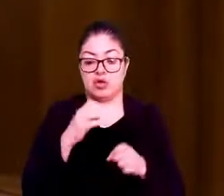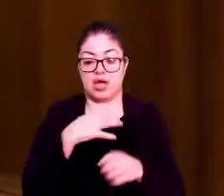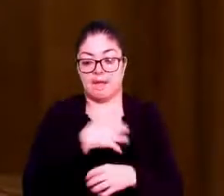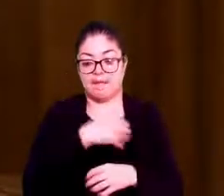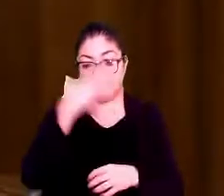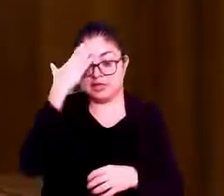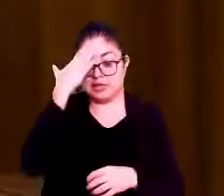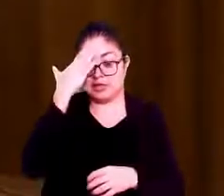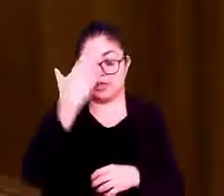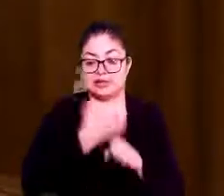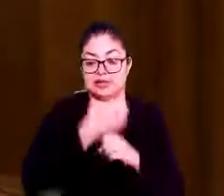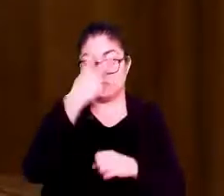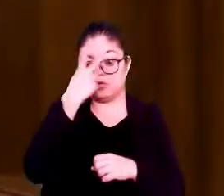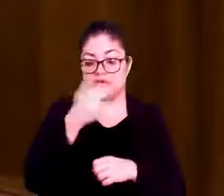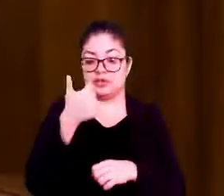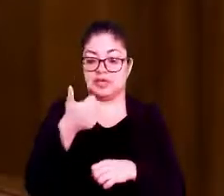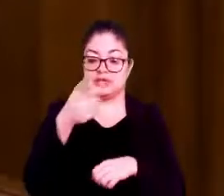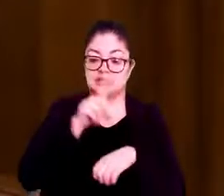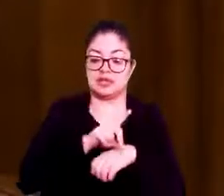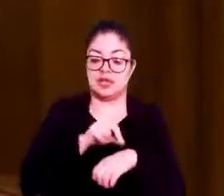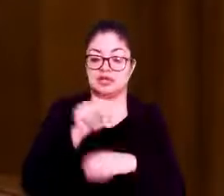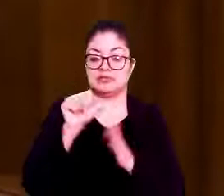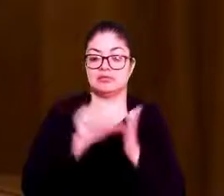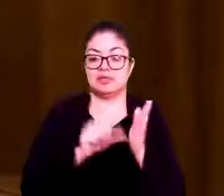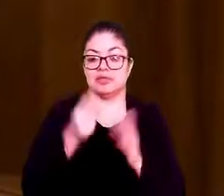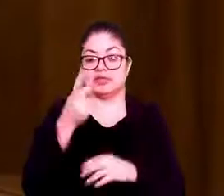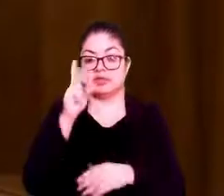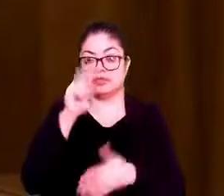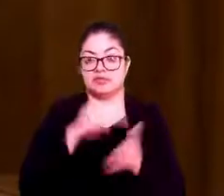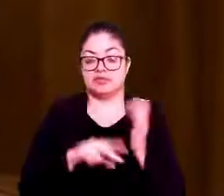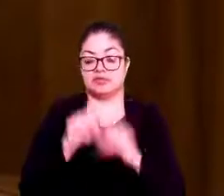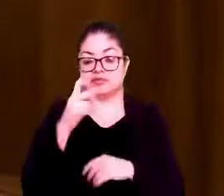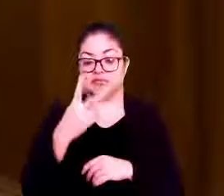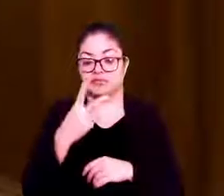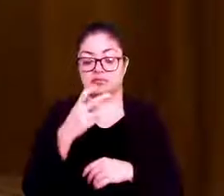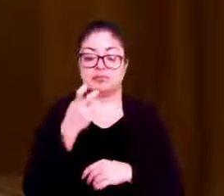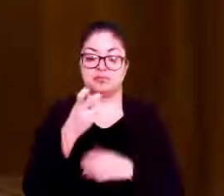México, a los 6 días del mes de diciembre del año 2022. Es cuanto. Gracias.